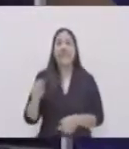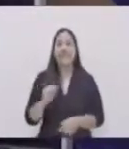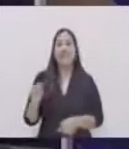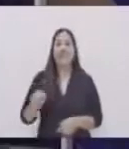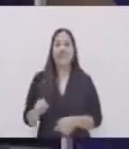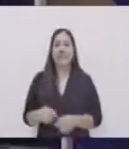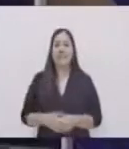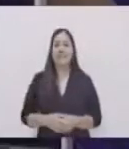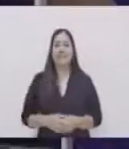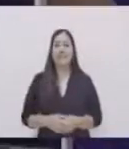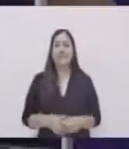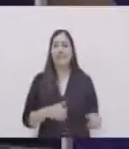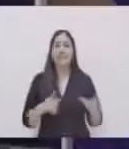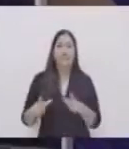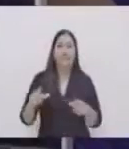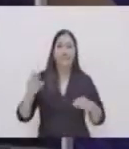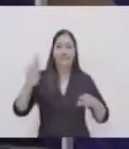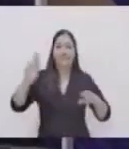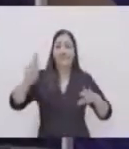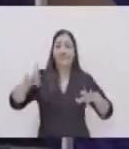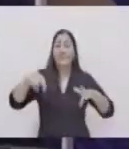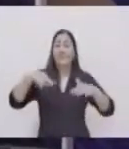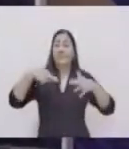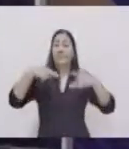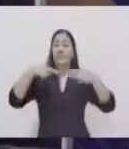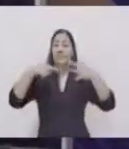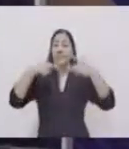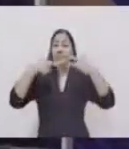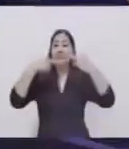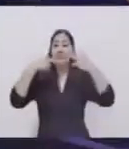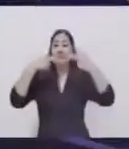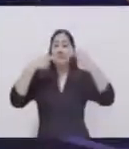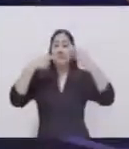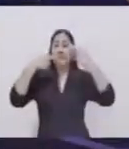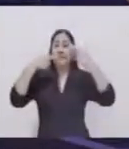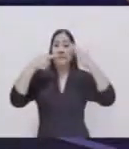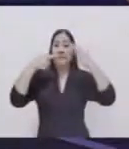Esto para poder sacar el aire. ¿Listo? Inhalamos.